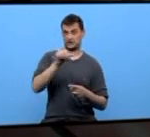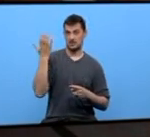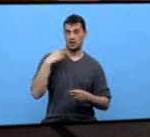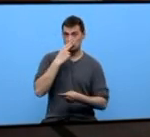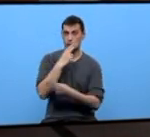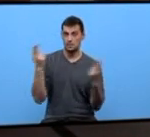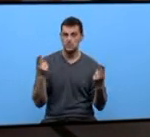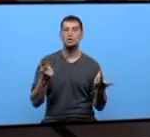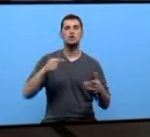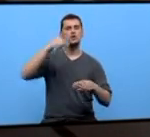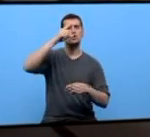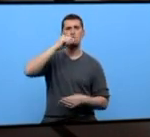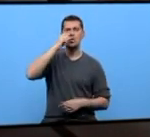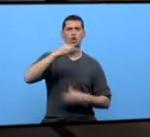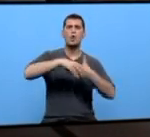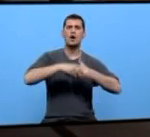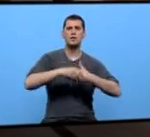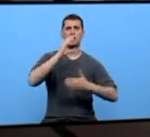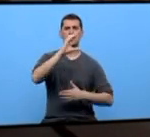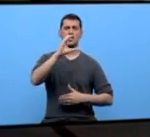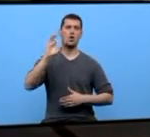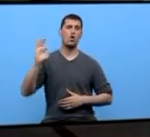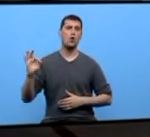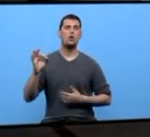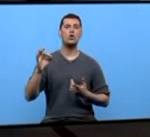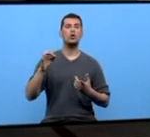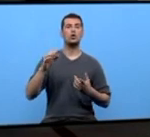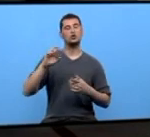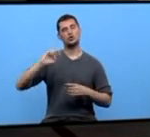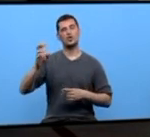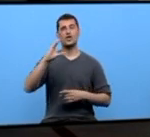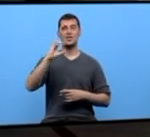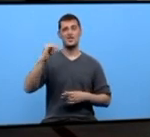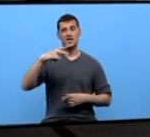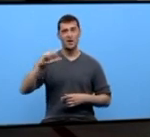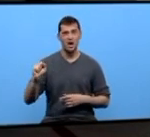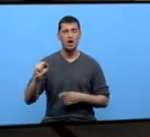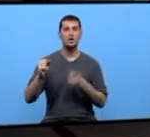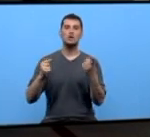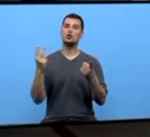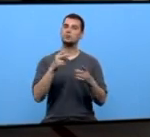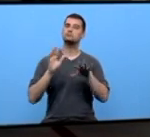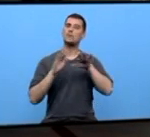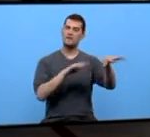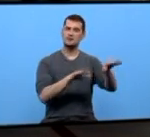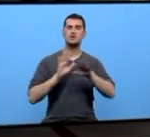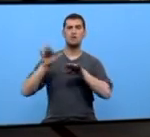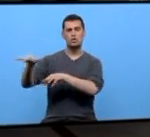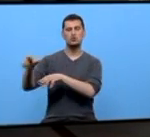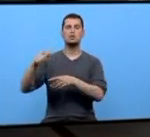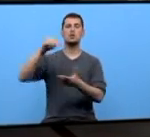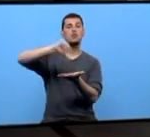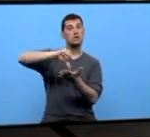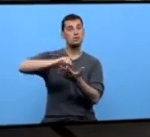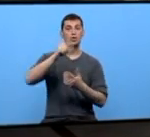semana. En Lugo, UGT e Comisións Obreras, por un lado, e CIGA, por outro, levaron a cabo dúas manifestacións polo centro da cidade